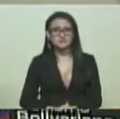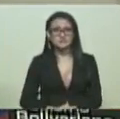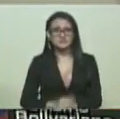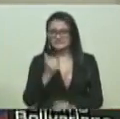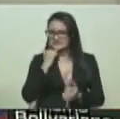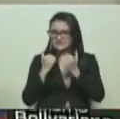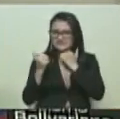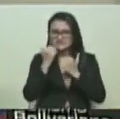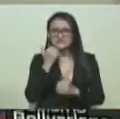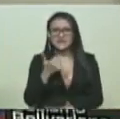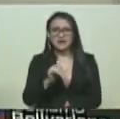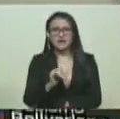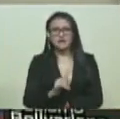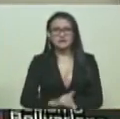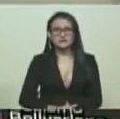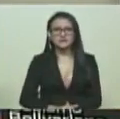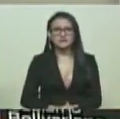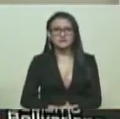sabotaje.